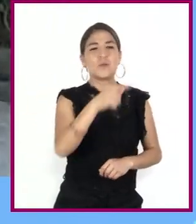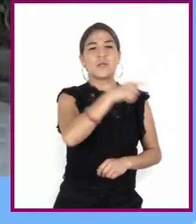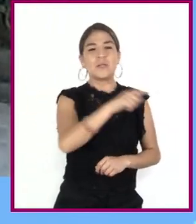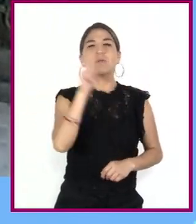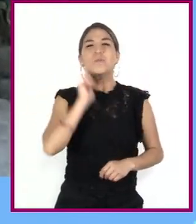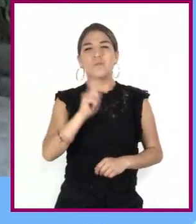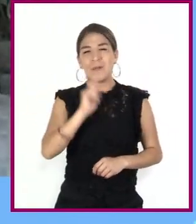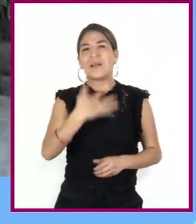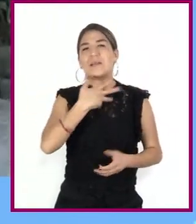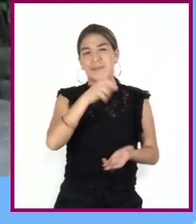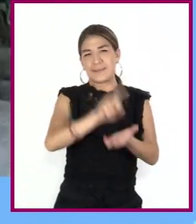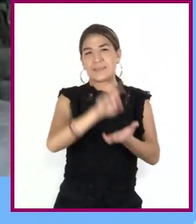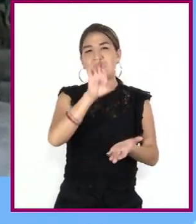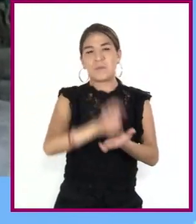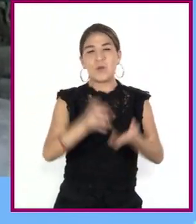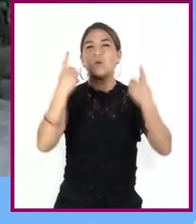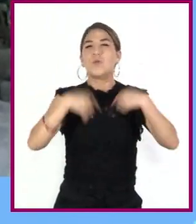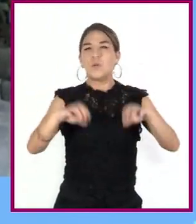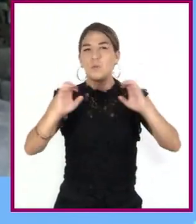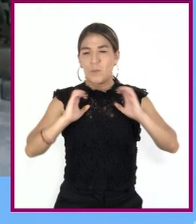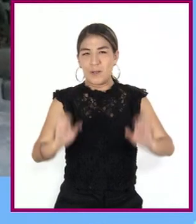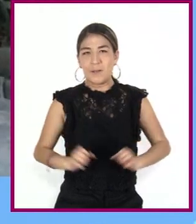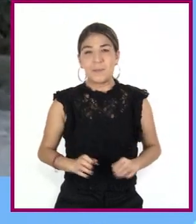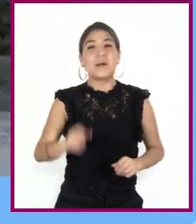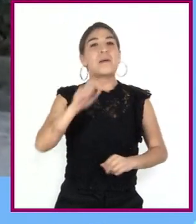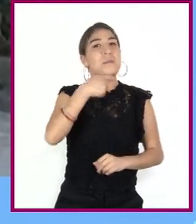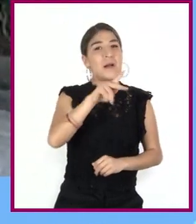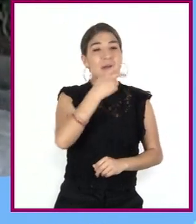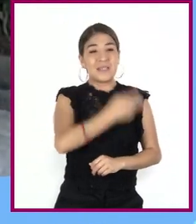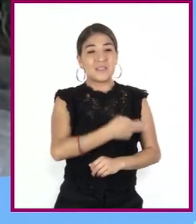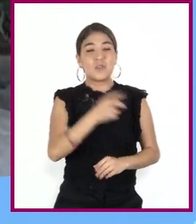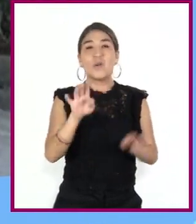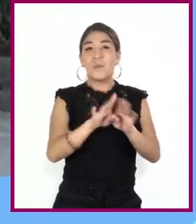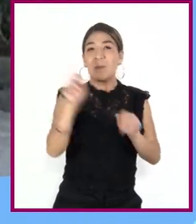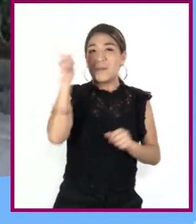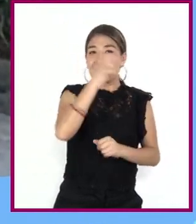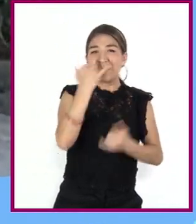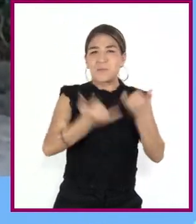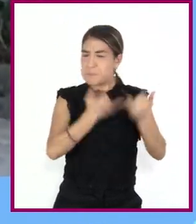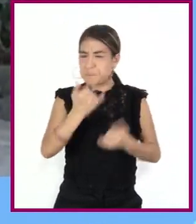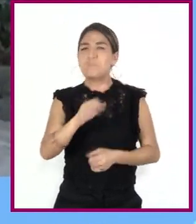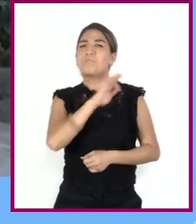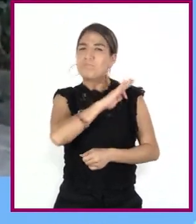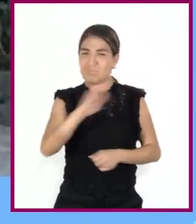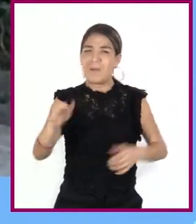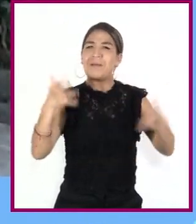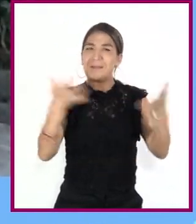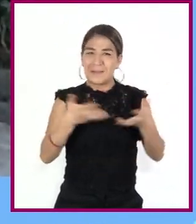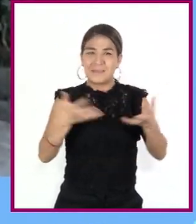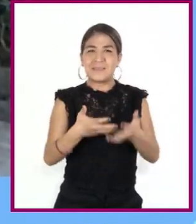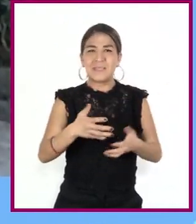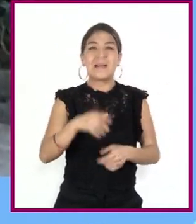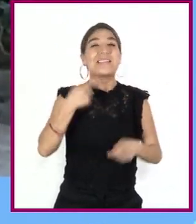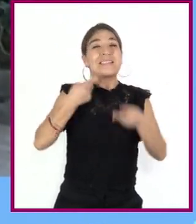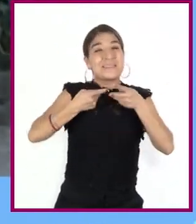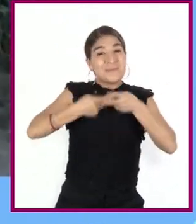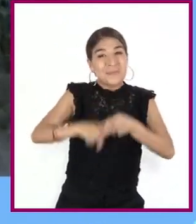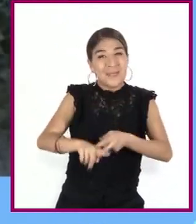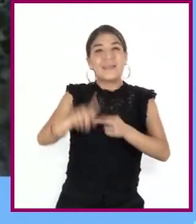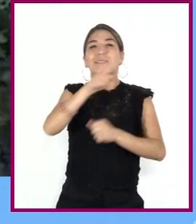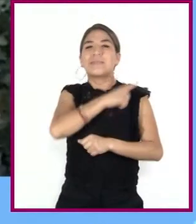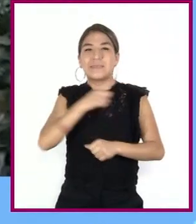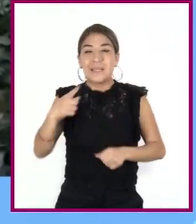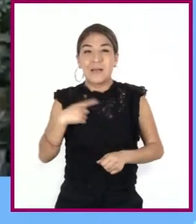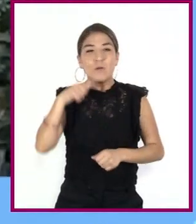discapacidad motora, pero eso no le impide jugar. Al principio, tenemos